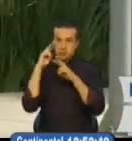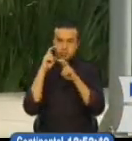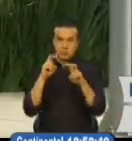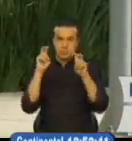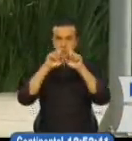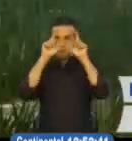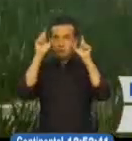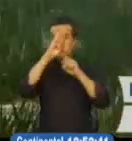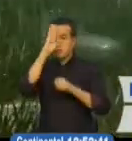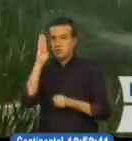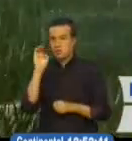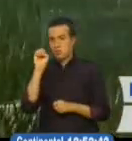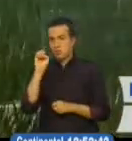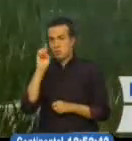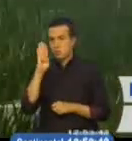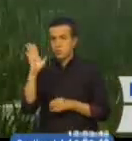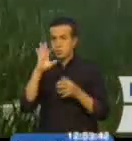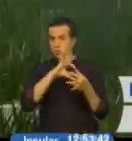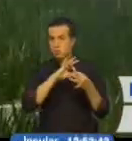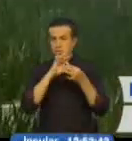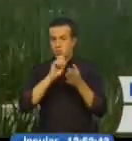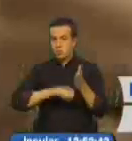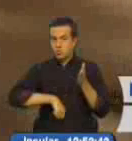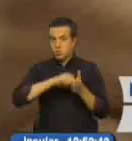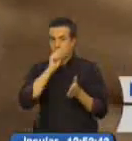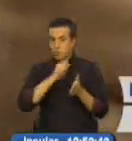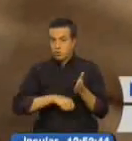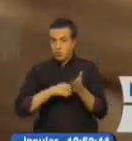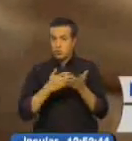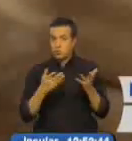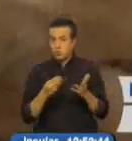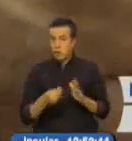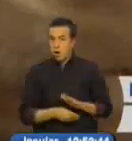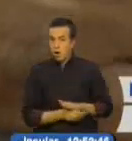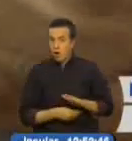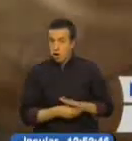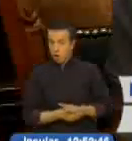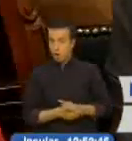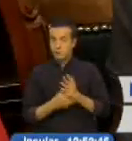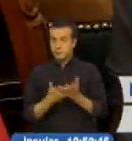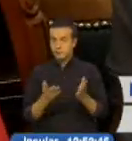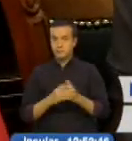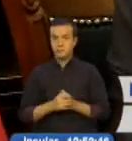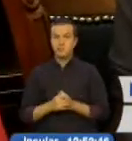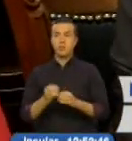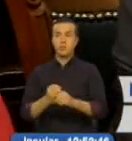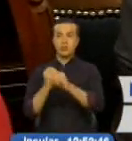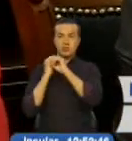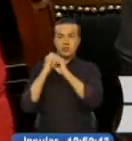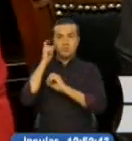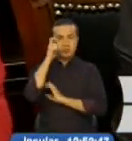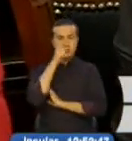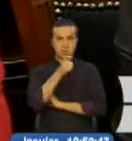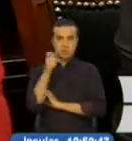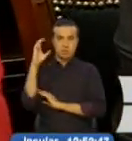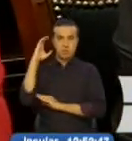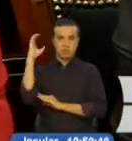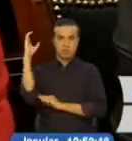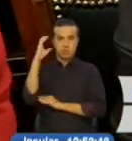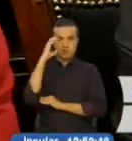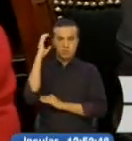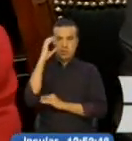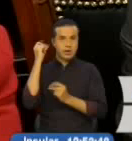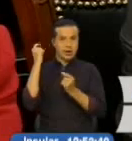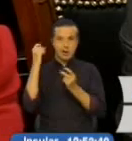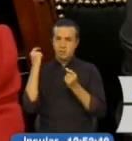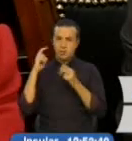sobre Odebrecht, sus vínculos y nexos en la contratación de obras que habrían generado la entrega de coimas. La obligación que tiene la Fiscalía colombiana es